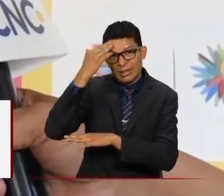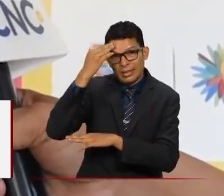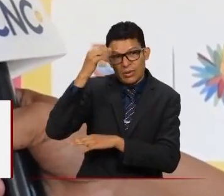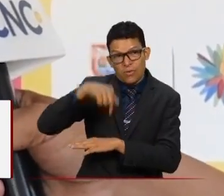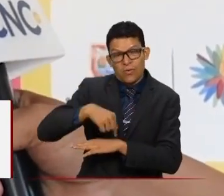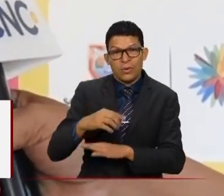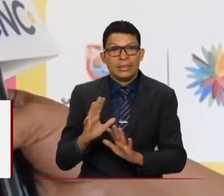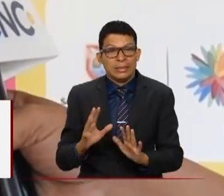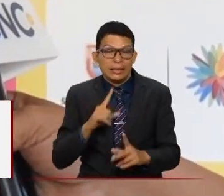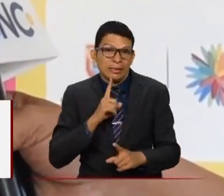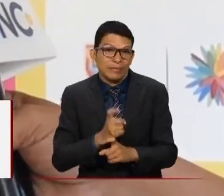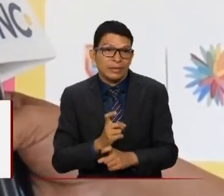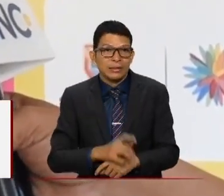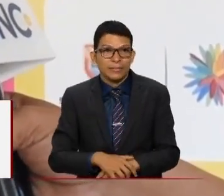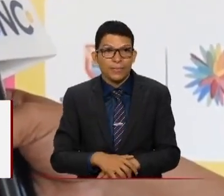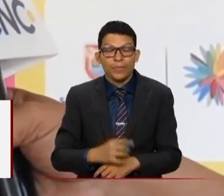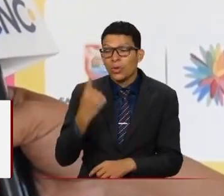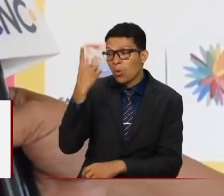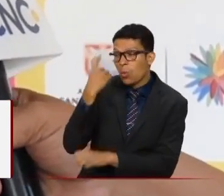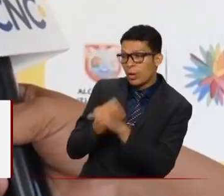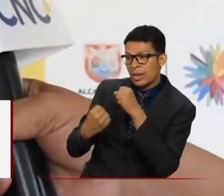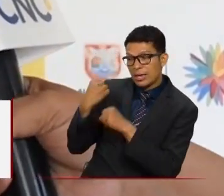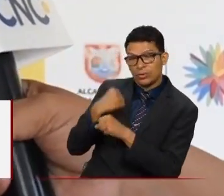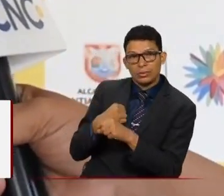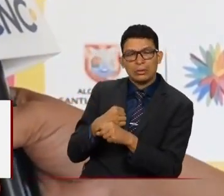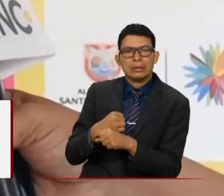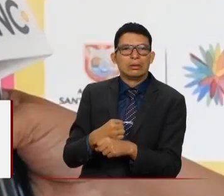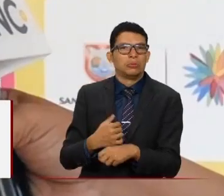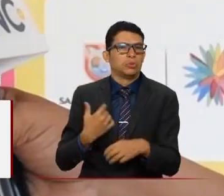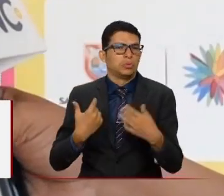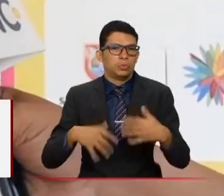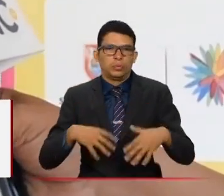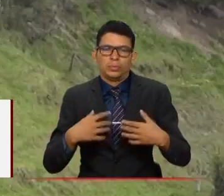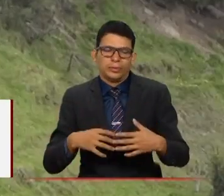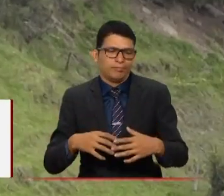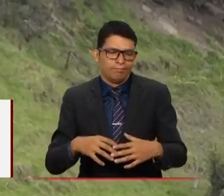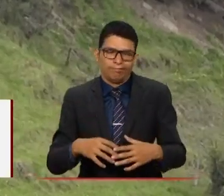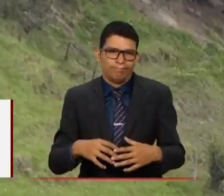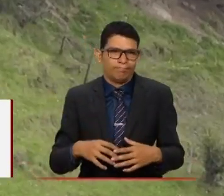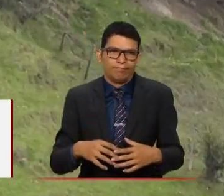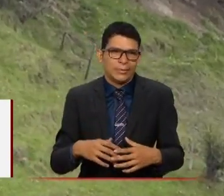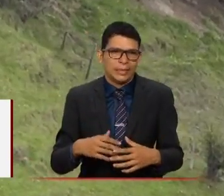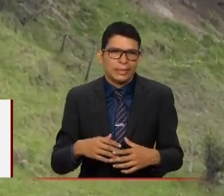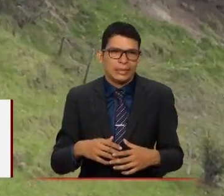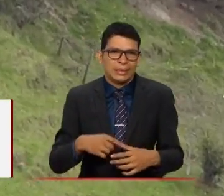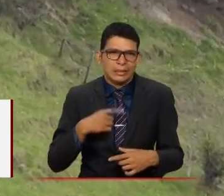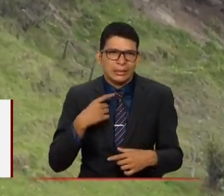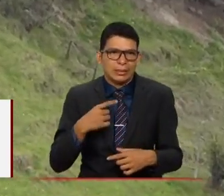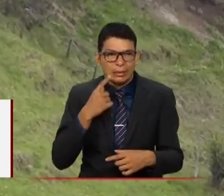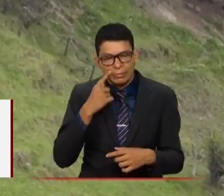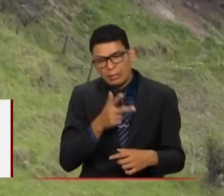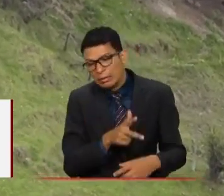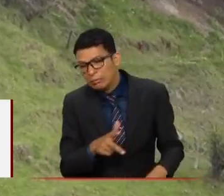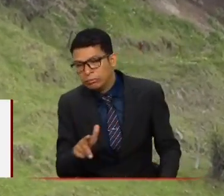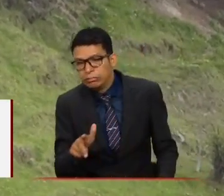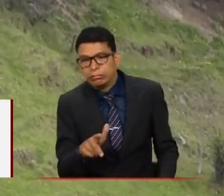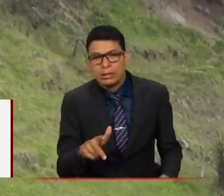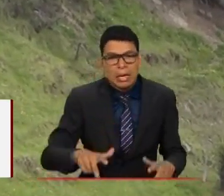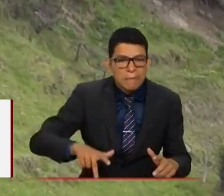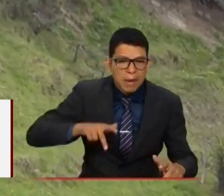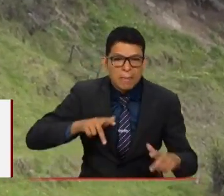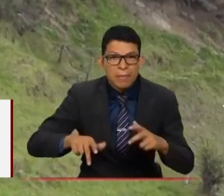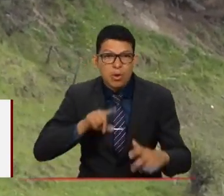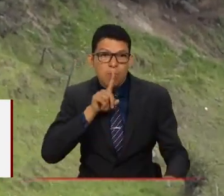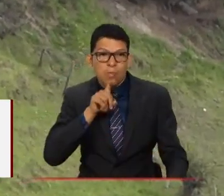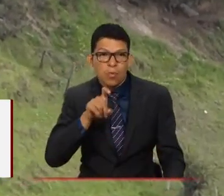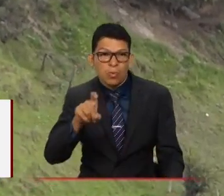de hoy. El año pasado nos tocó bajar este puerto de Berlín a Bucaramanga,